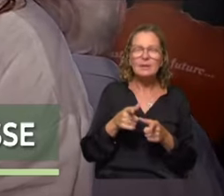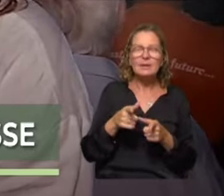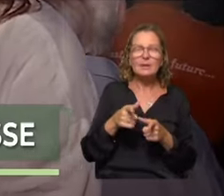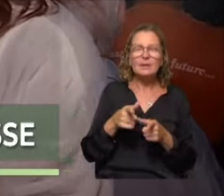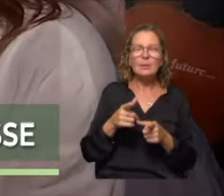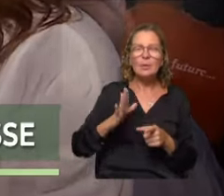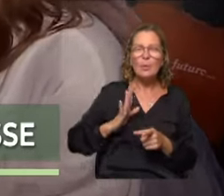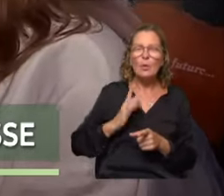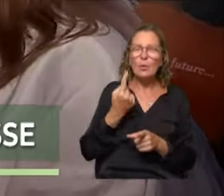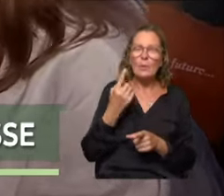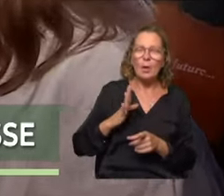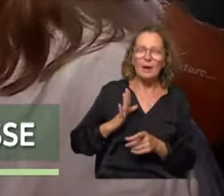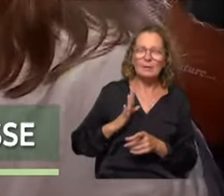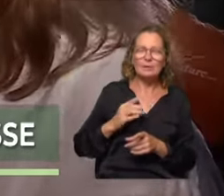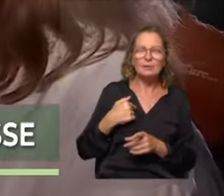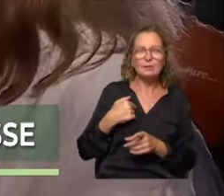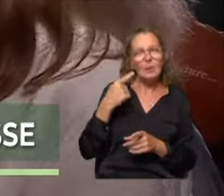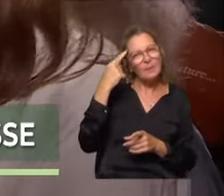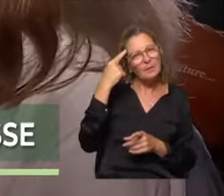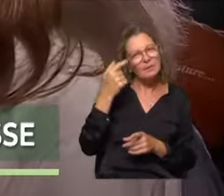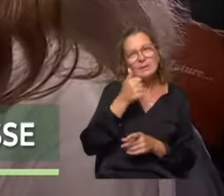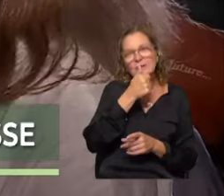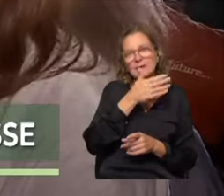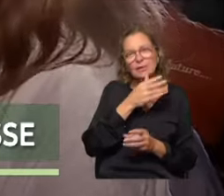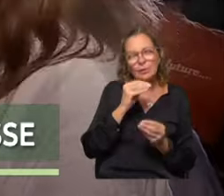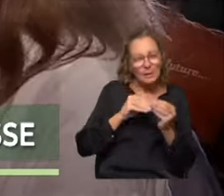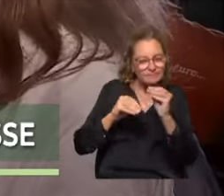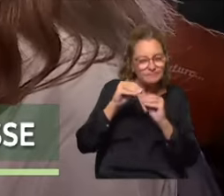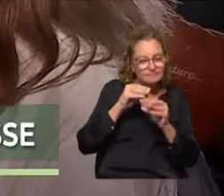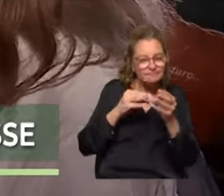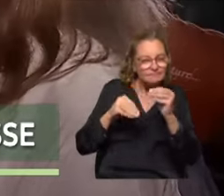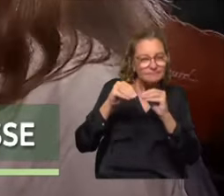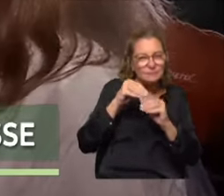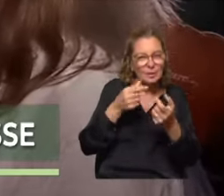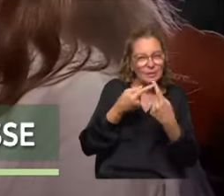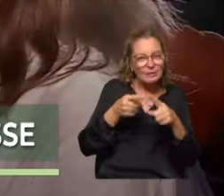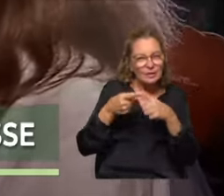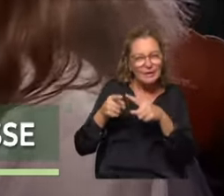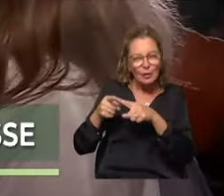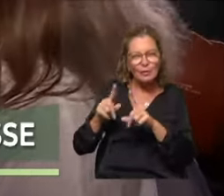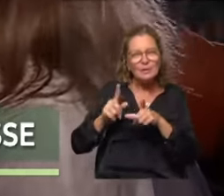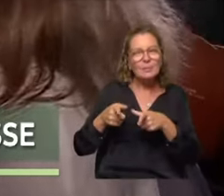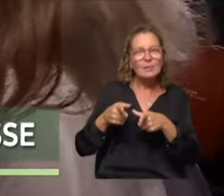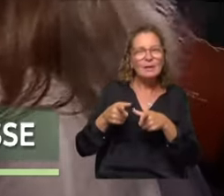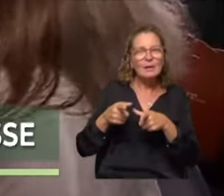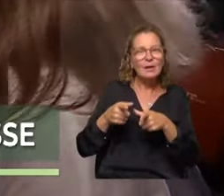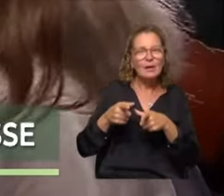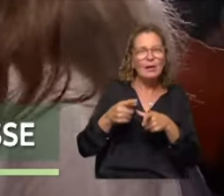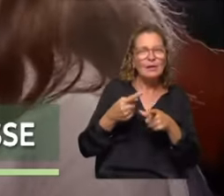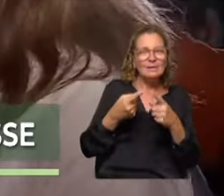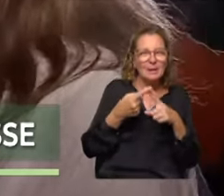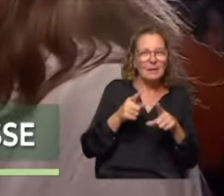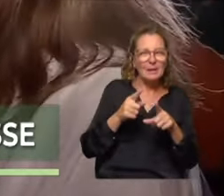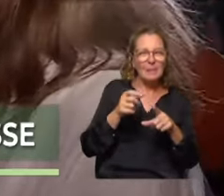mujer? Yo creo que la historia se construye con hechos y se construye con simbologías